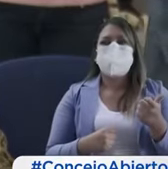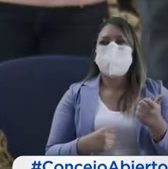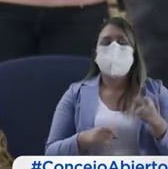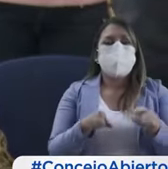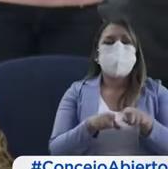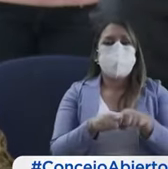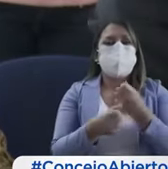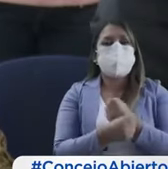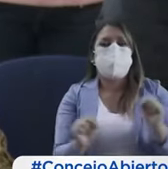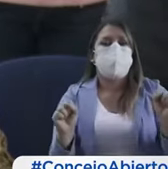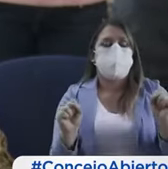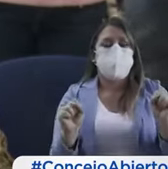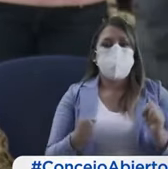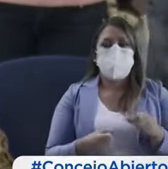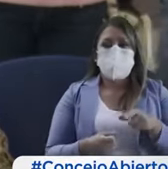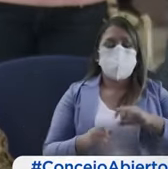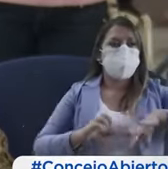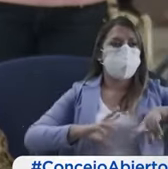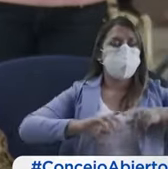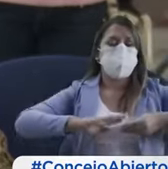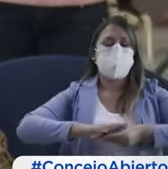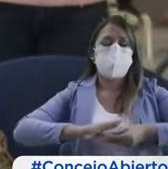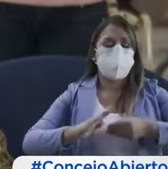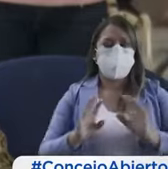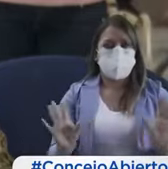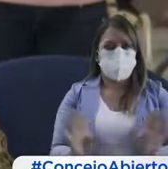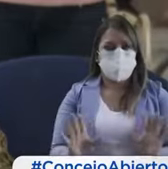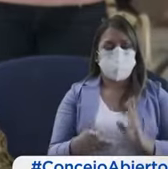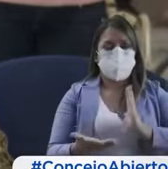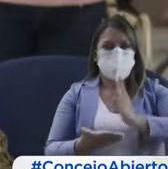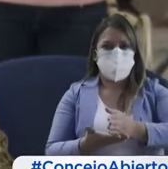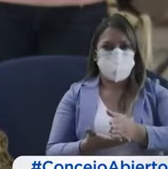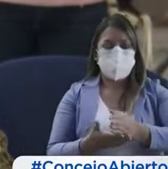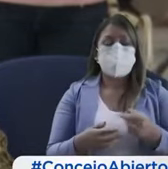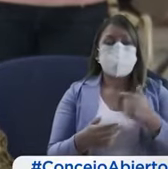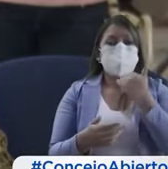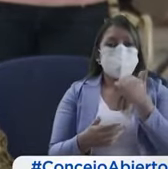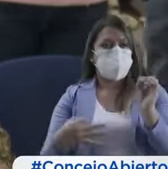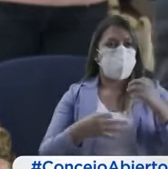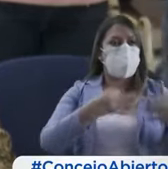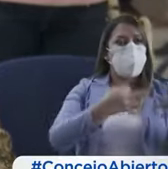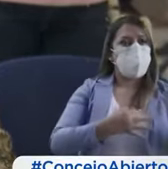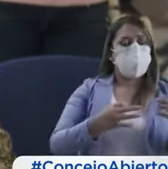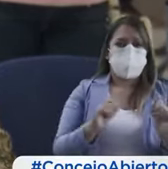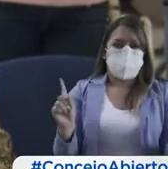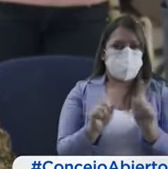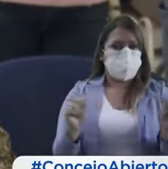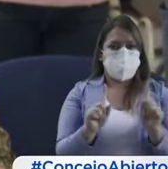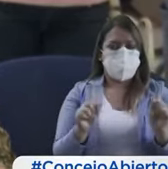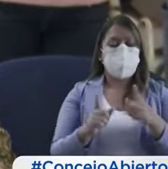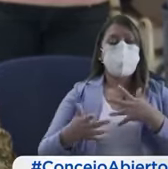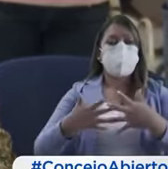con visos de corrupción, de inestabilidad institucional, de la falta de una visión clara y liderazgo. Por la